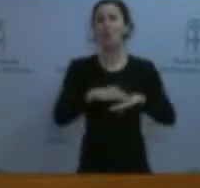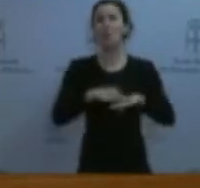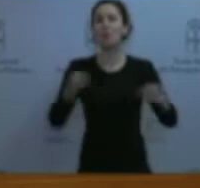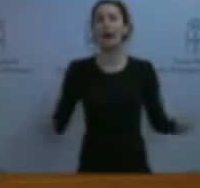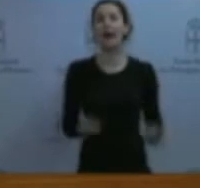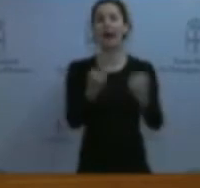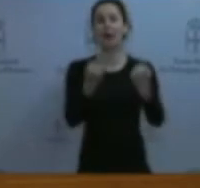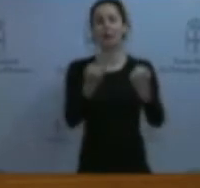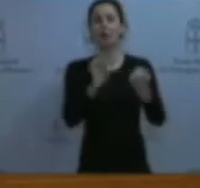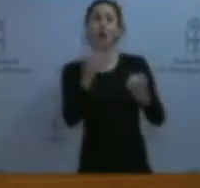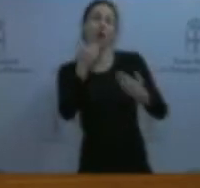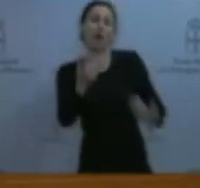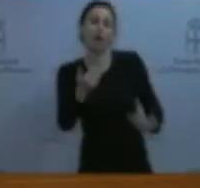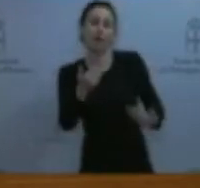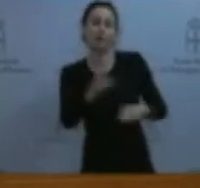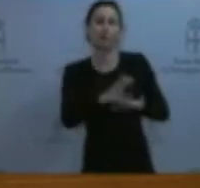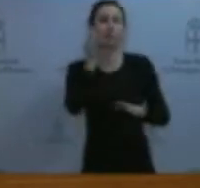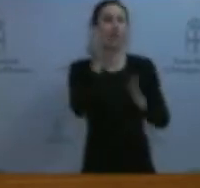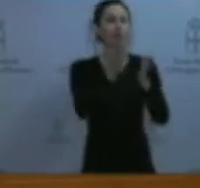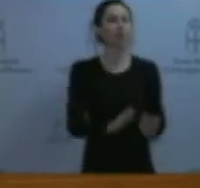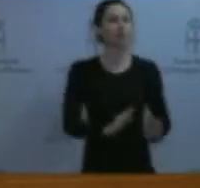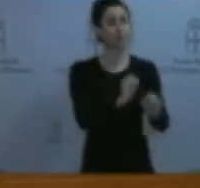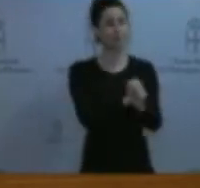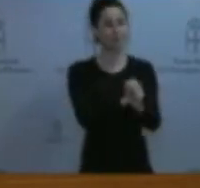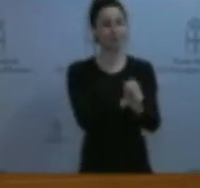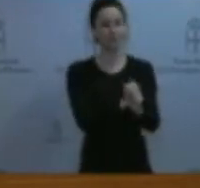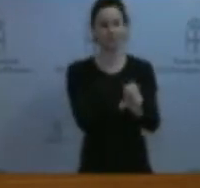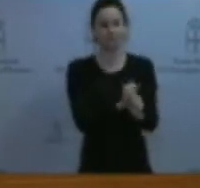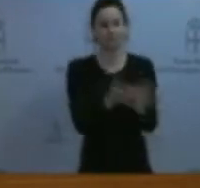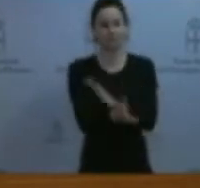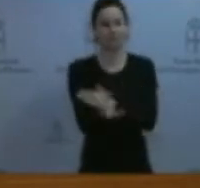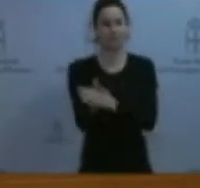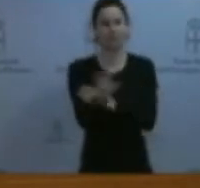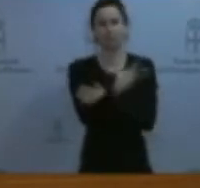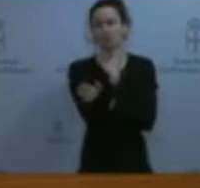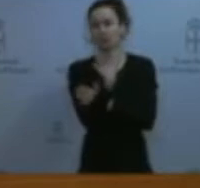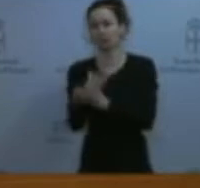consejera? Y aquí tenemos un rotundamente no.